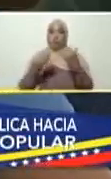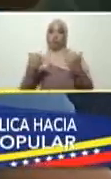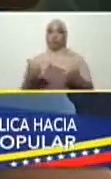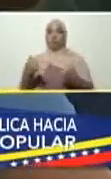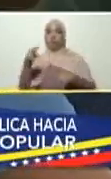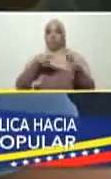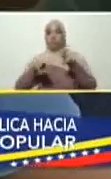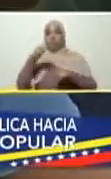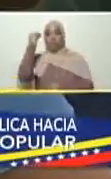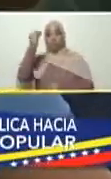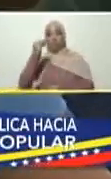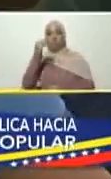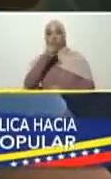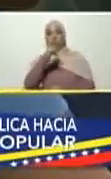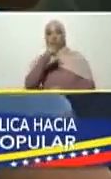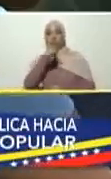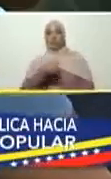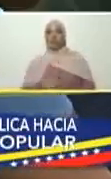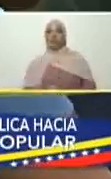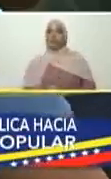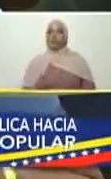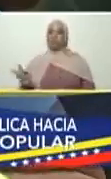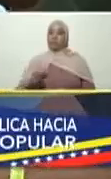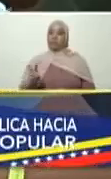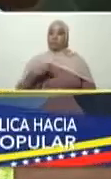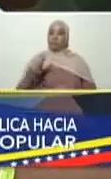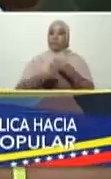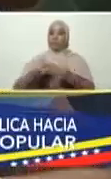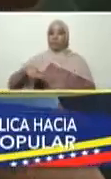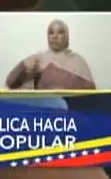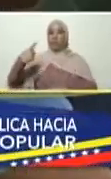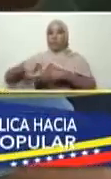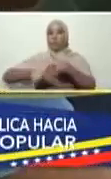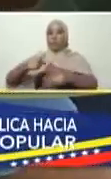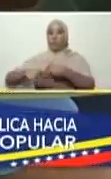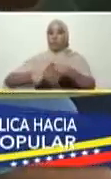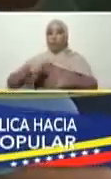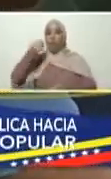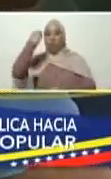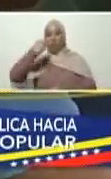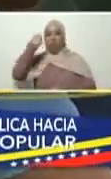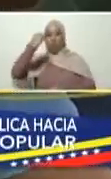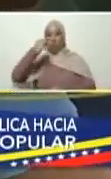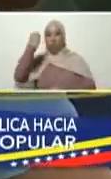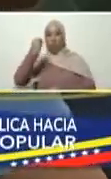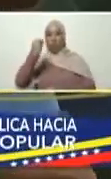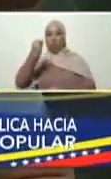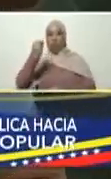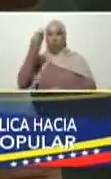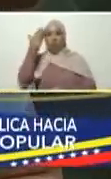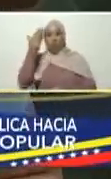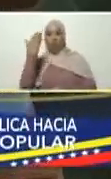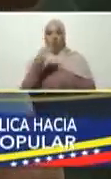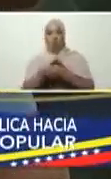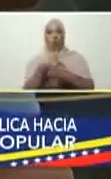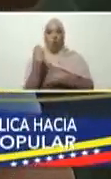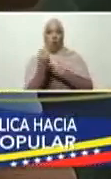hacemos consciente, después que lo hacemos identidad, después que lo hacemos un proceso de reflexión, salimos y decimos, ah, pero ¿cómo